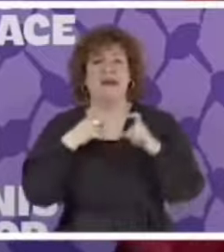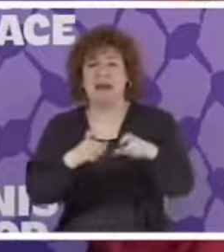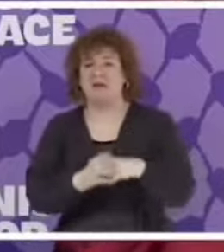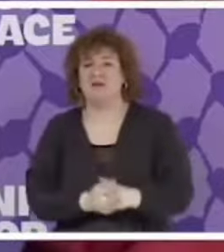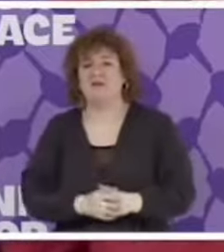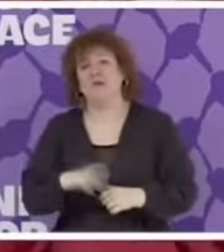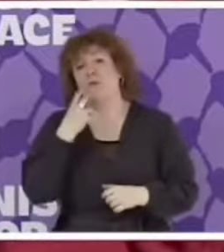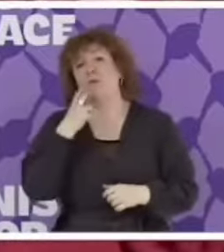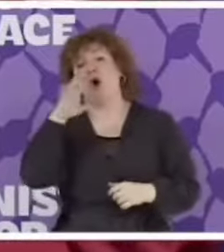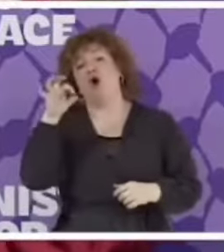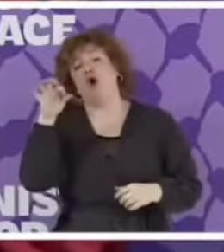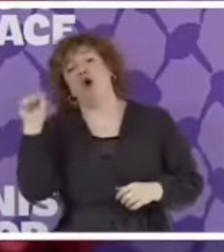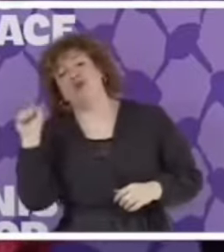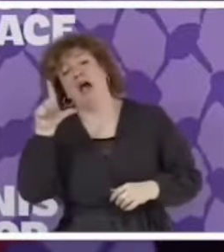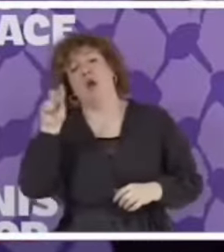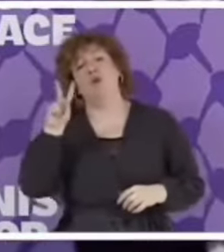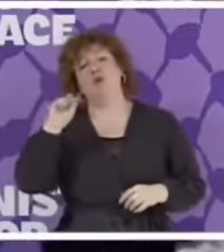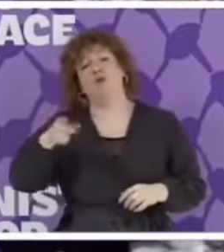o Rosa Luxemburgo.